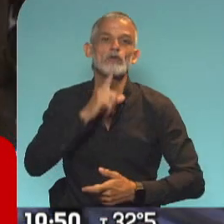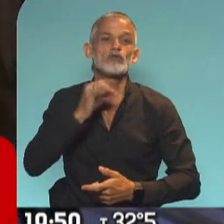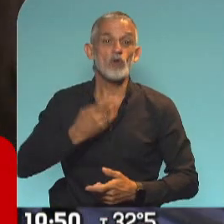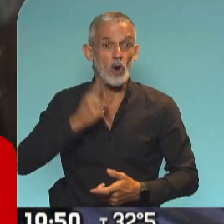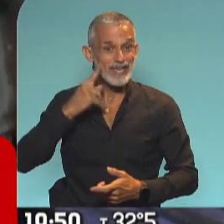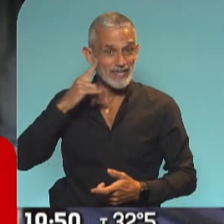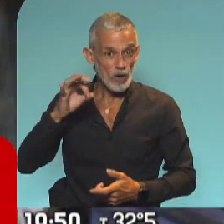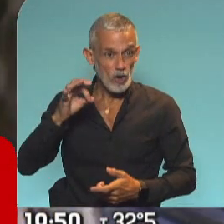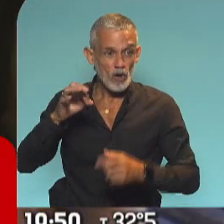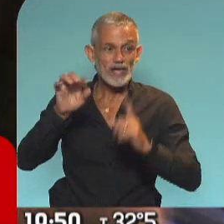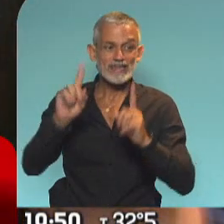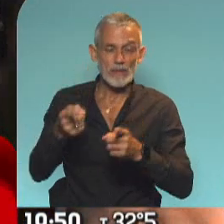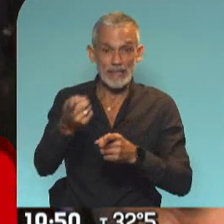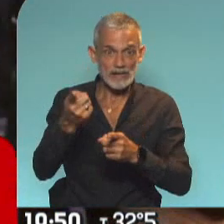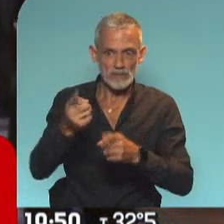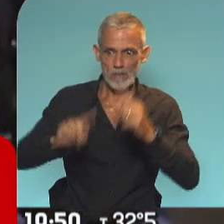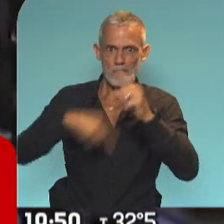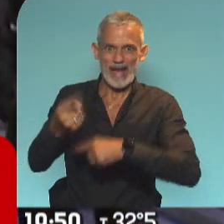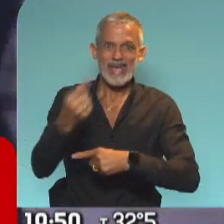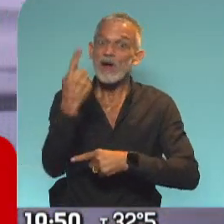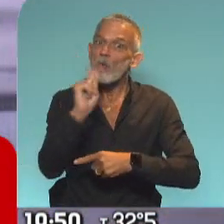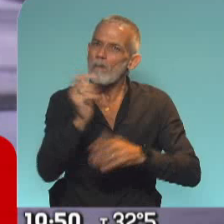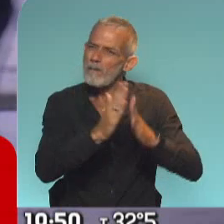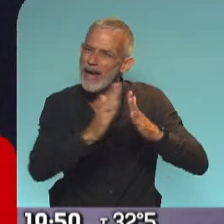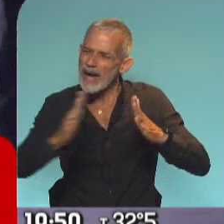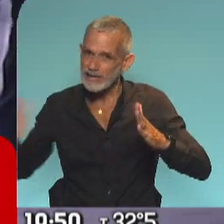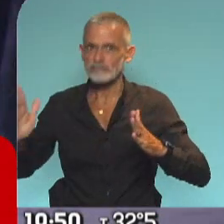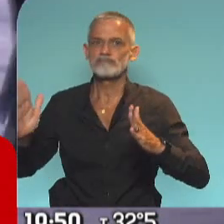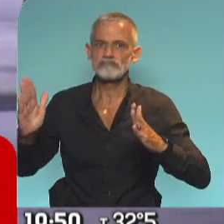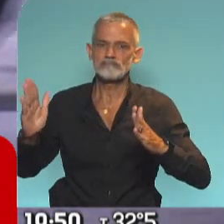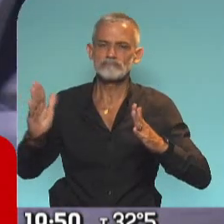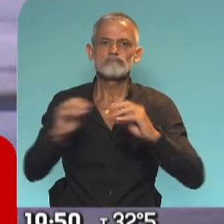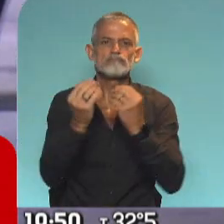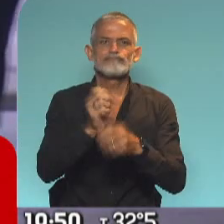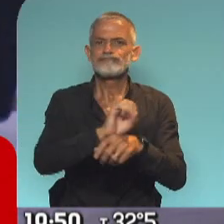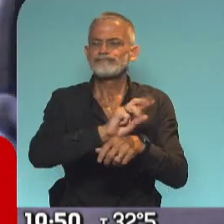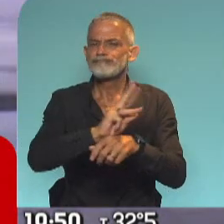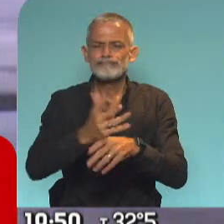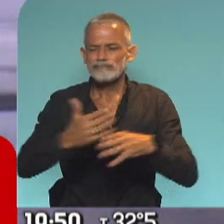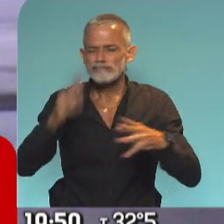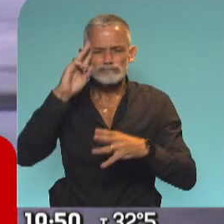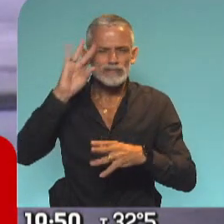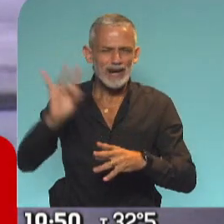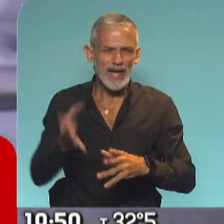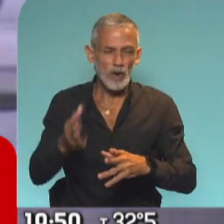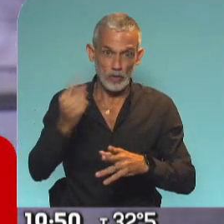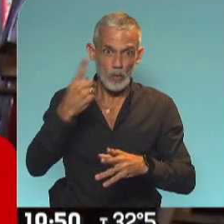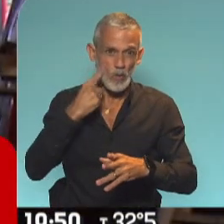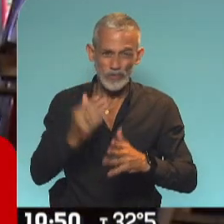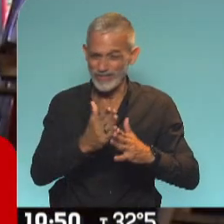que regirá desde mañana y durante un mes, tras registrar cifras récord de contagios en un